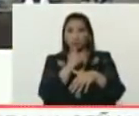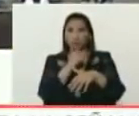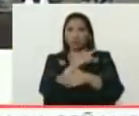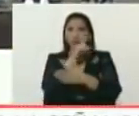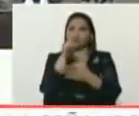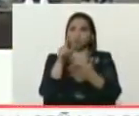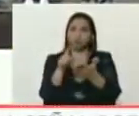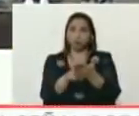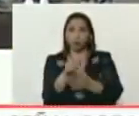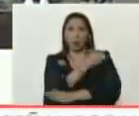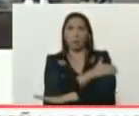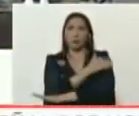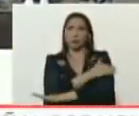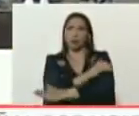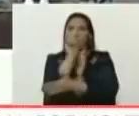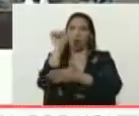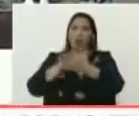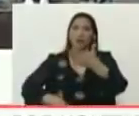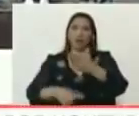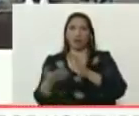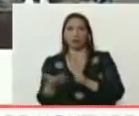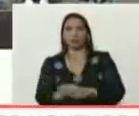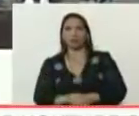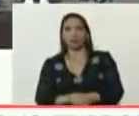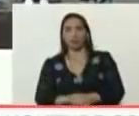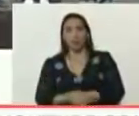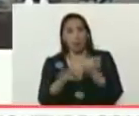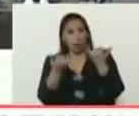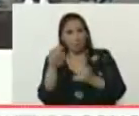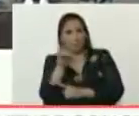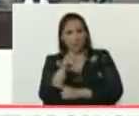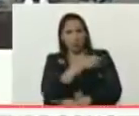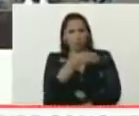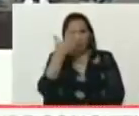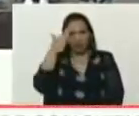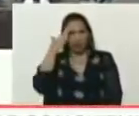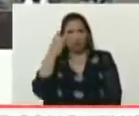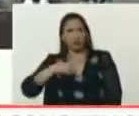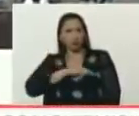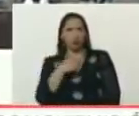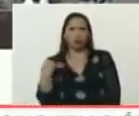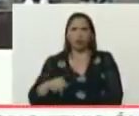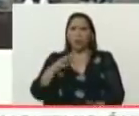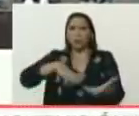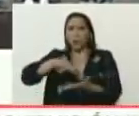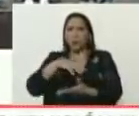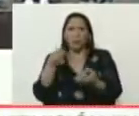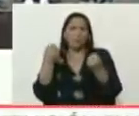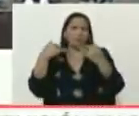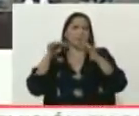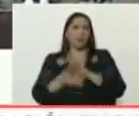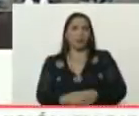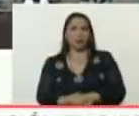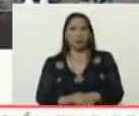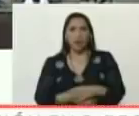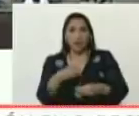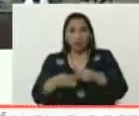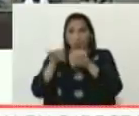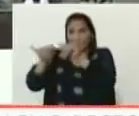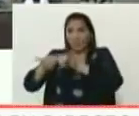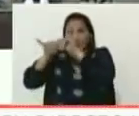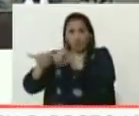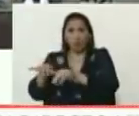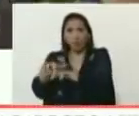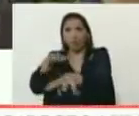absolutamente la nada. Ahora en Venezuela ustedes saben que tenemos muchos problemas, muchos, provocados por ellos, la gran